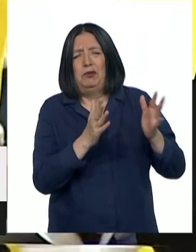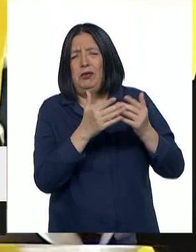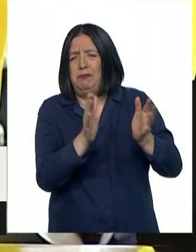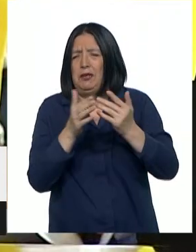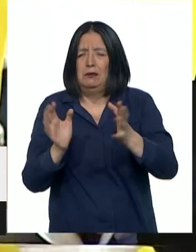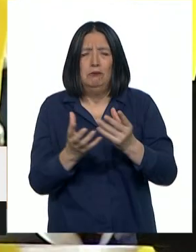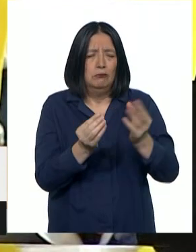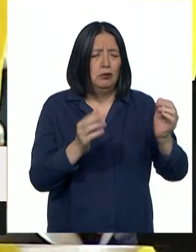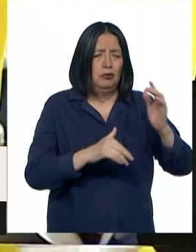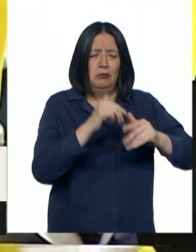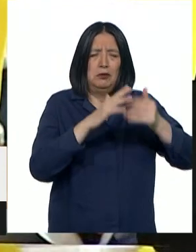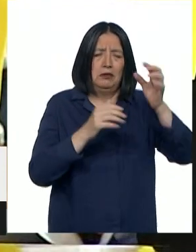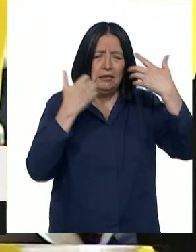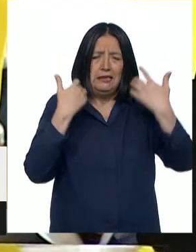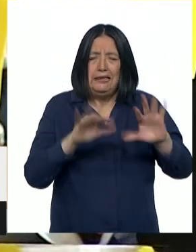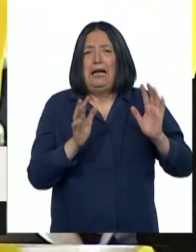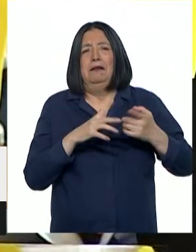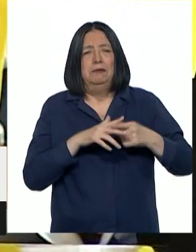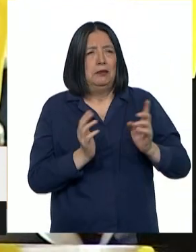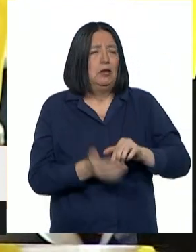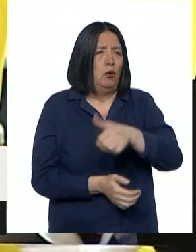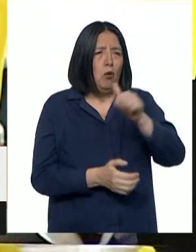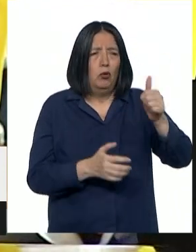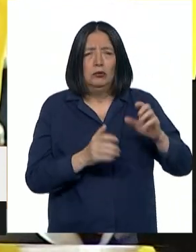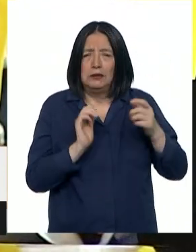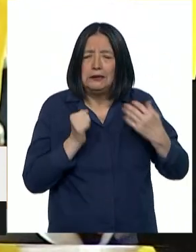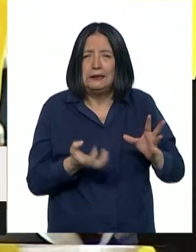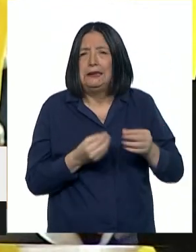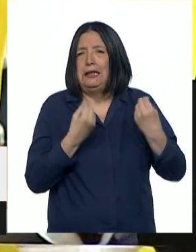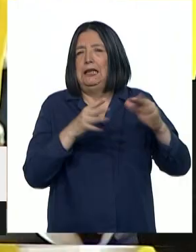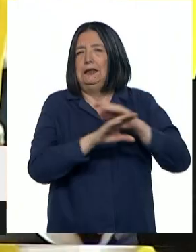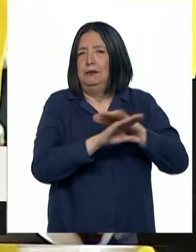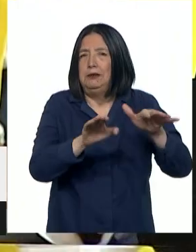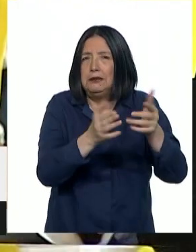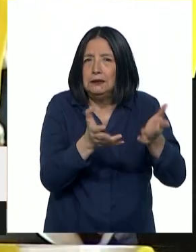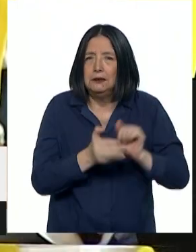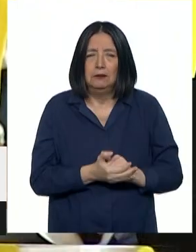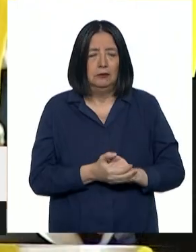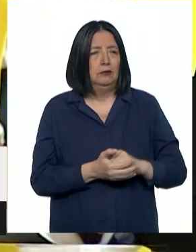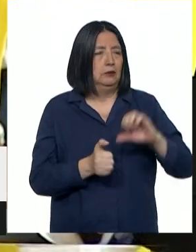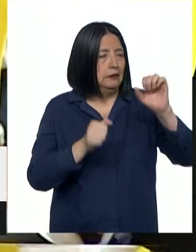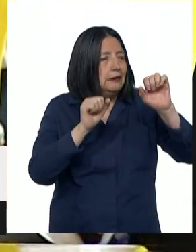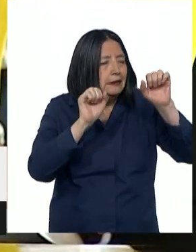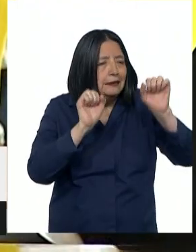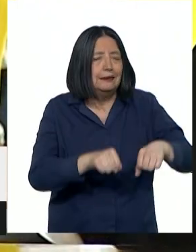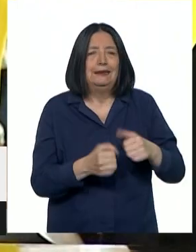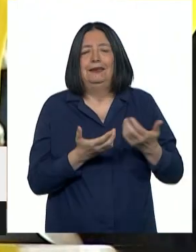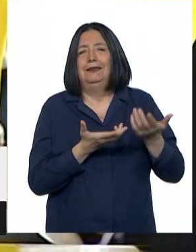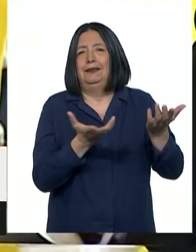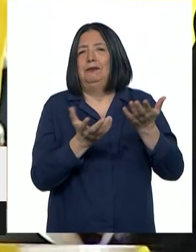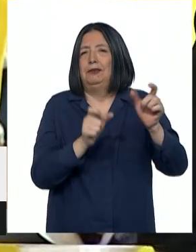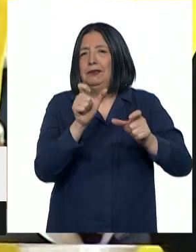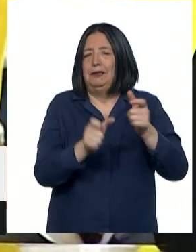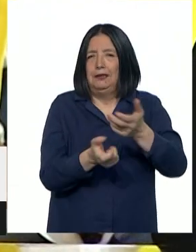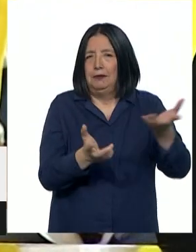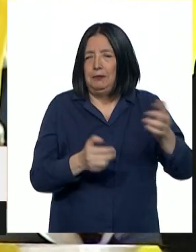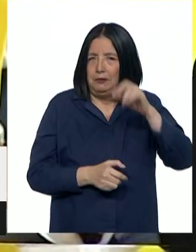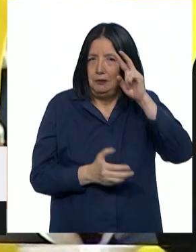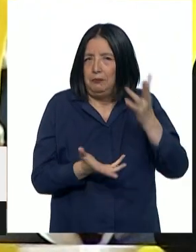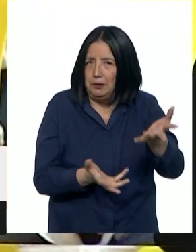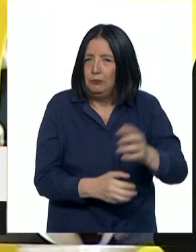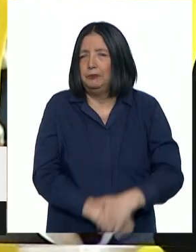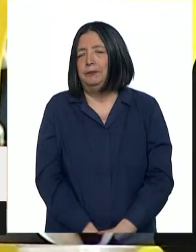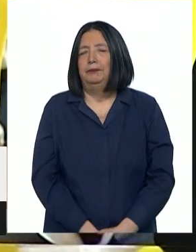muchas obras, ya están en camino, otras ya están entregadas y están al servicio de la población